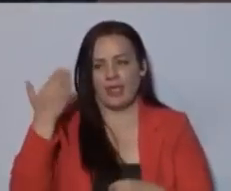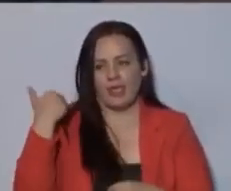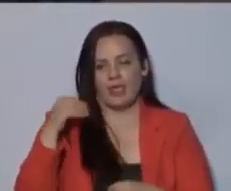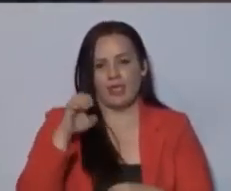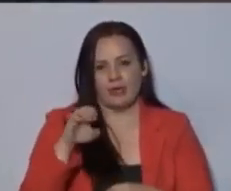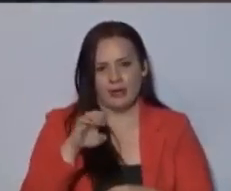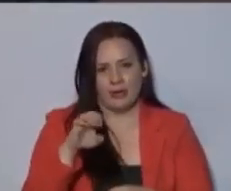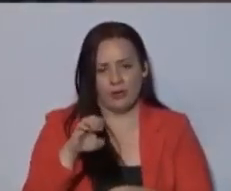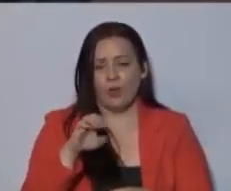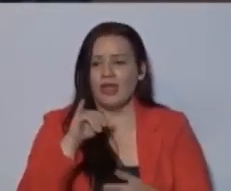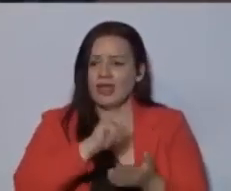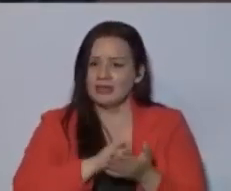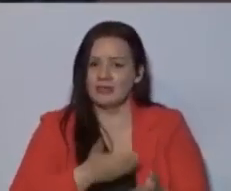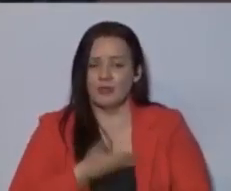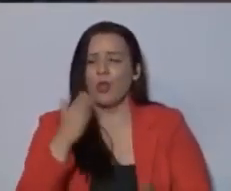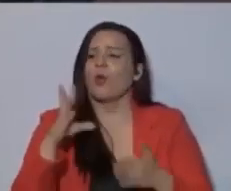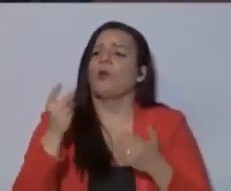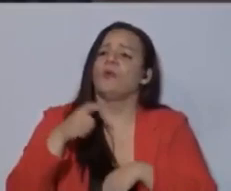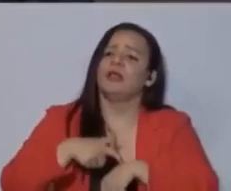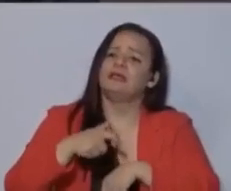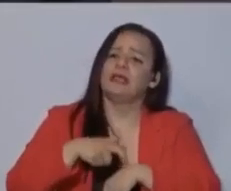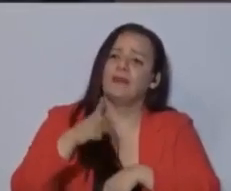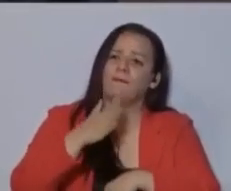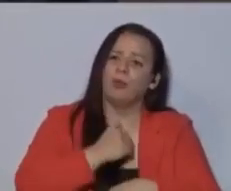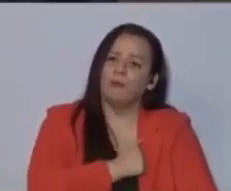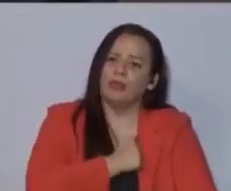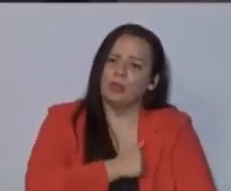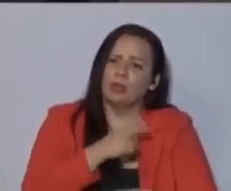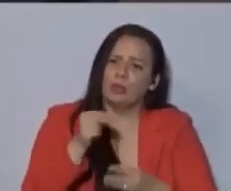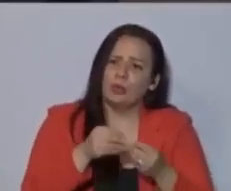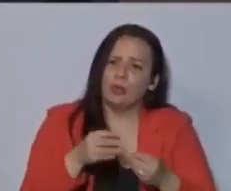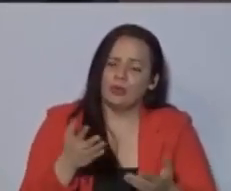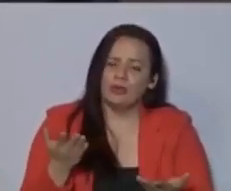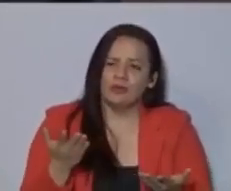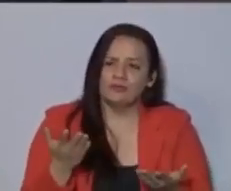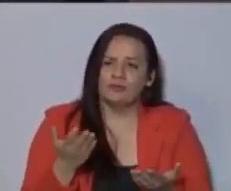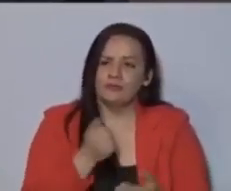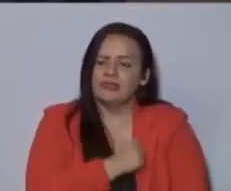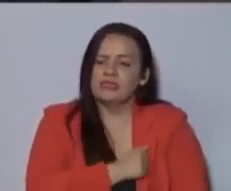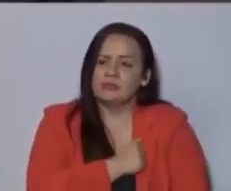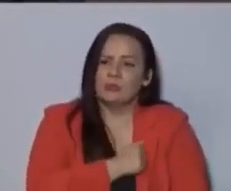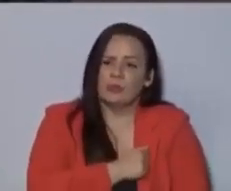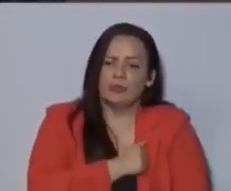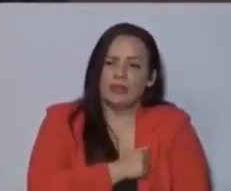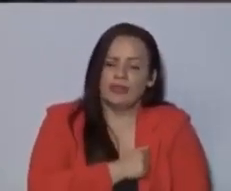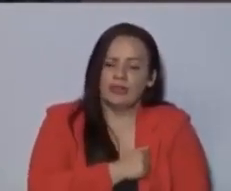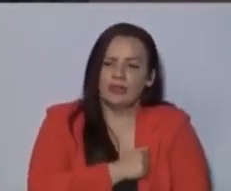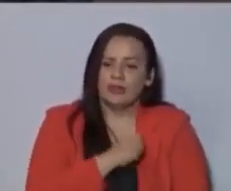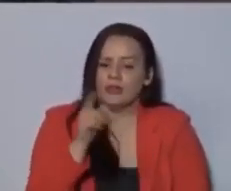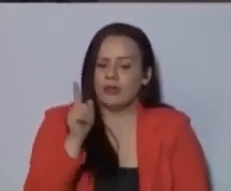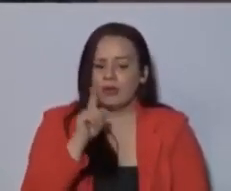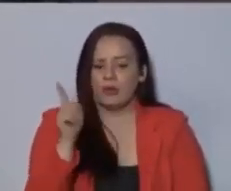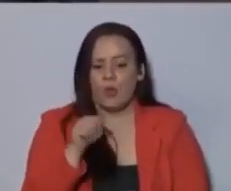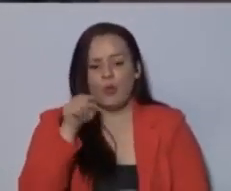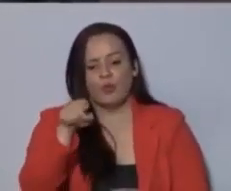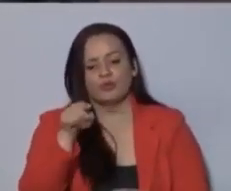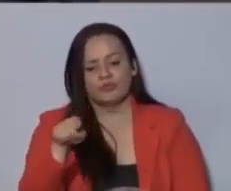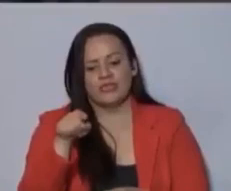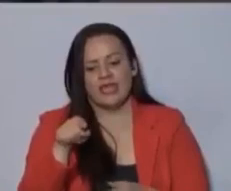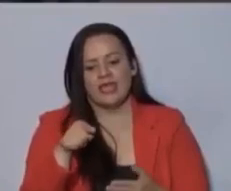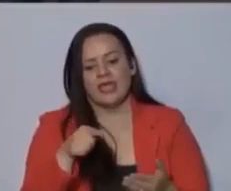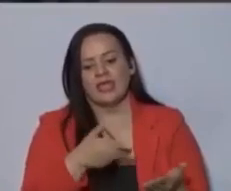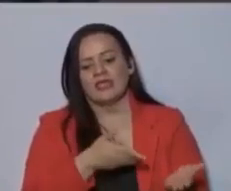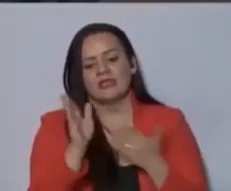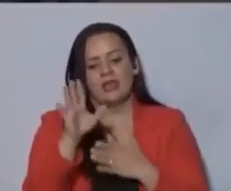arrogancia, diputado presidente, ¿cómo va mi tiempo? Discúlpeme, es que no puedo Lleva saber. usted